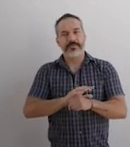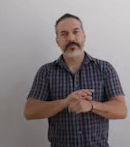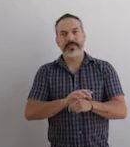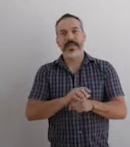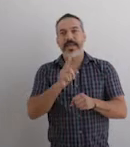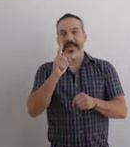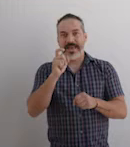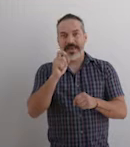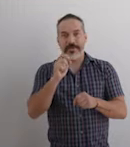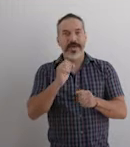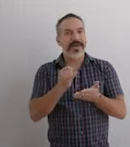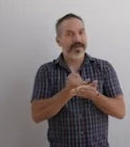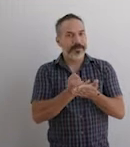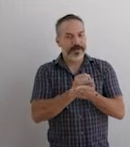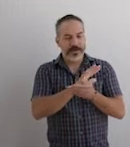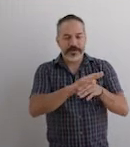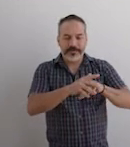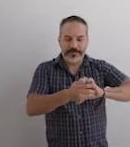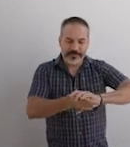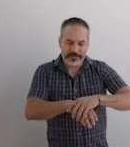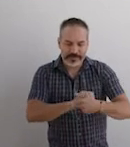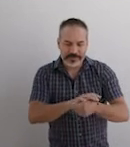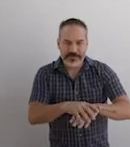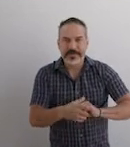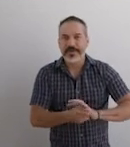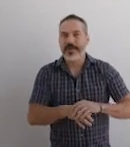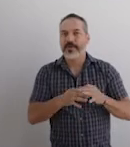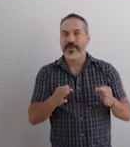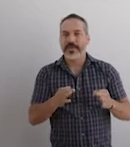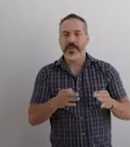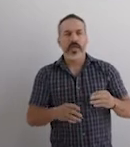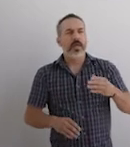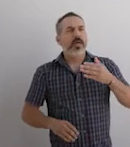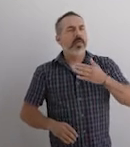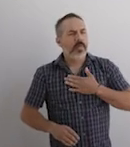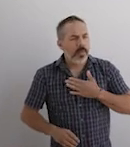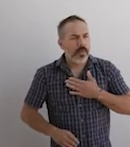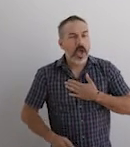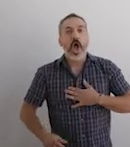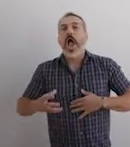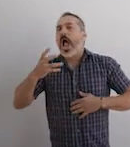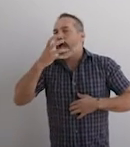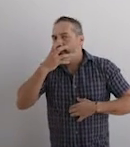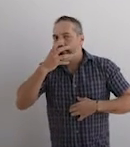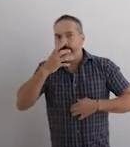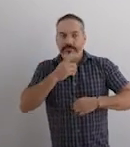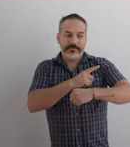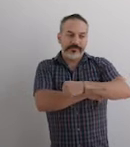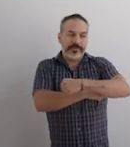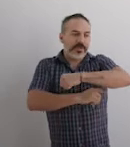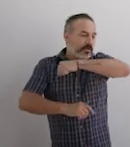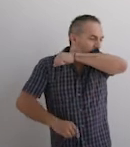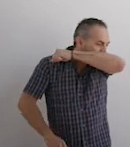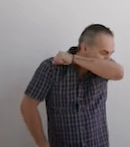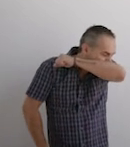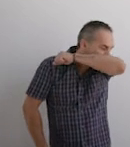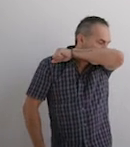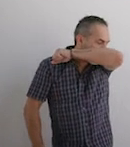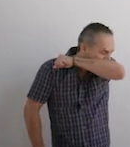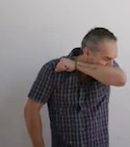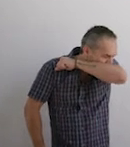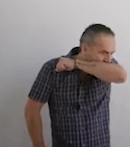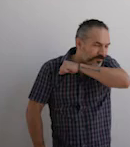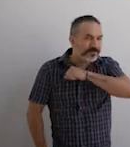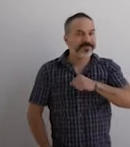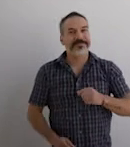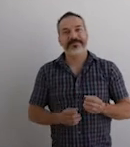COVID-19. Lava tus manos de manera correcta con agua y jabón. Al toser o estornudar, cúbrete con el ángulo interior del